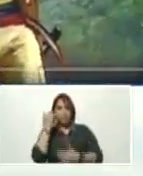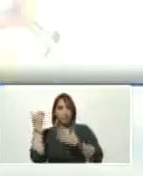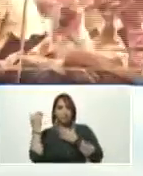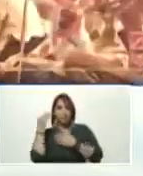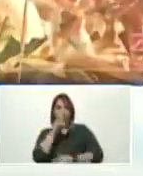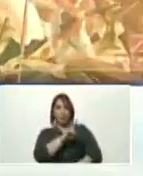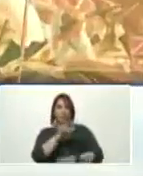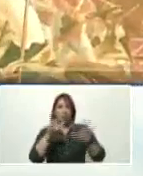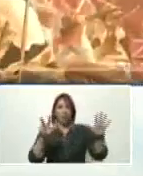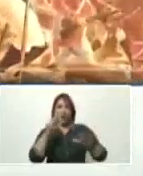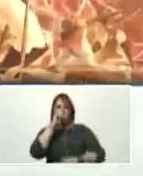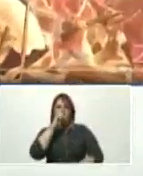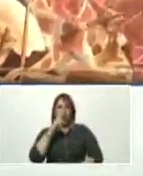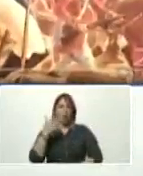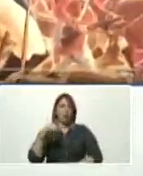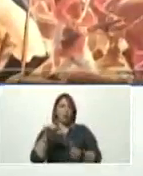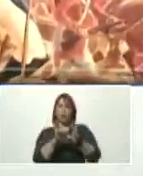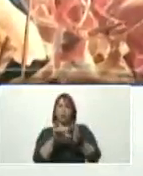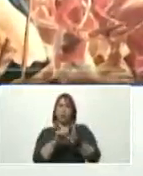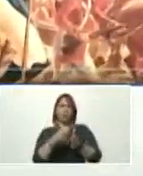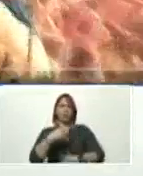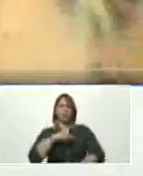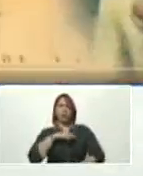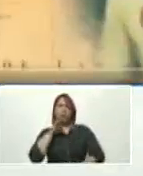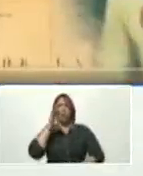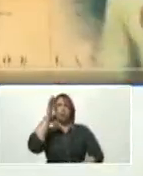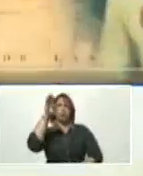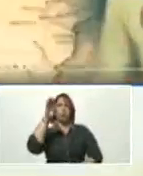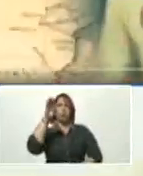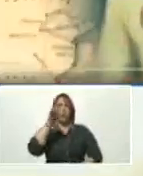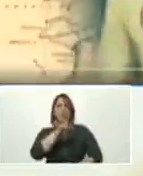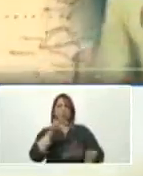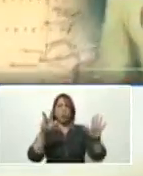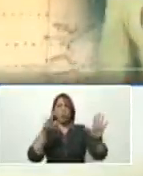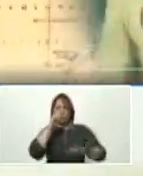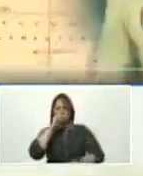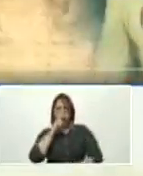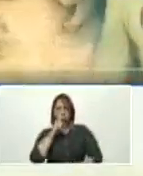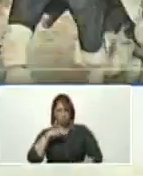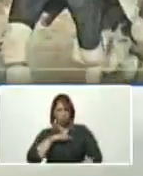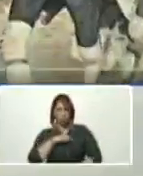28 años. ¿Dónde estaremos dentro de 28 años? ¿Estaremos en un acto aquí?